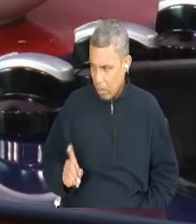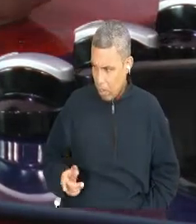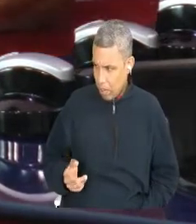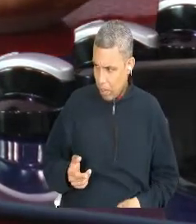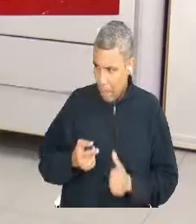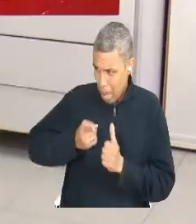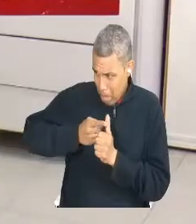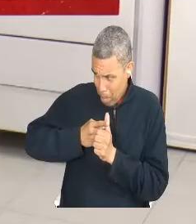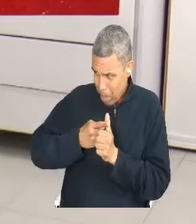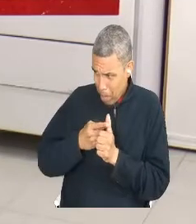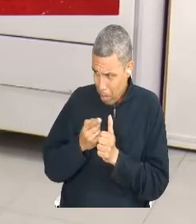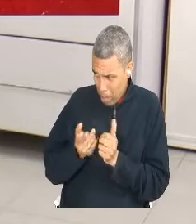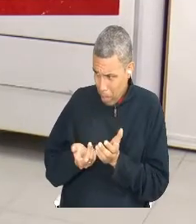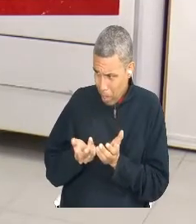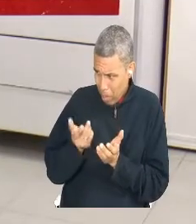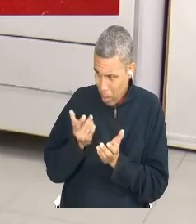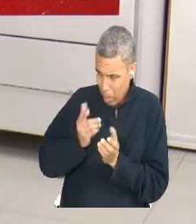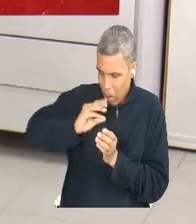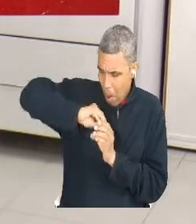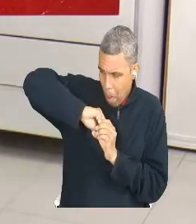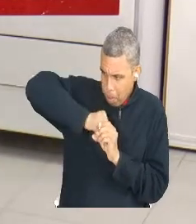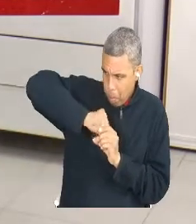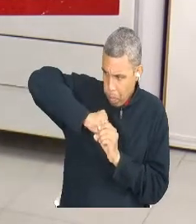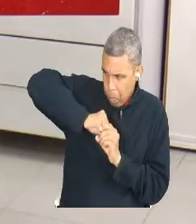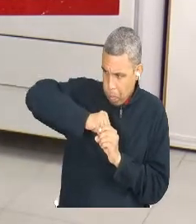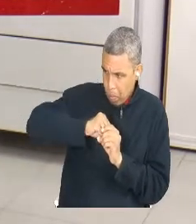primero, rellena primero y después doblas. Ok.